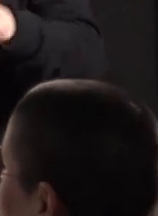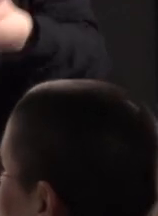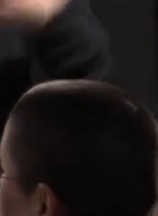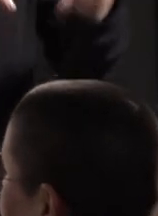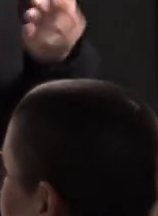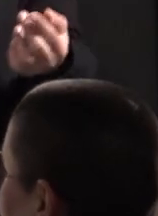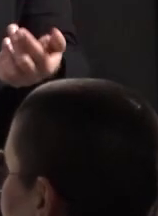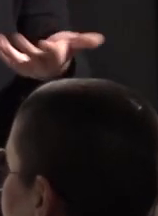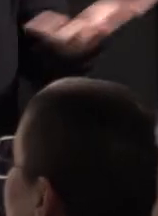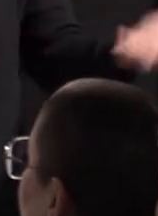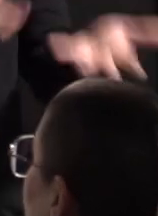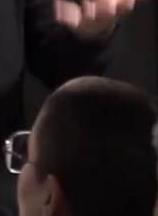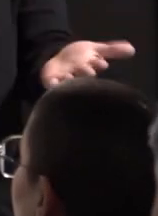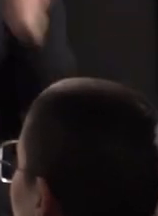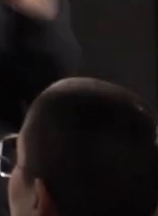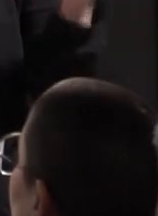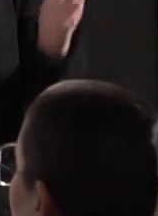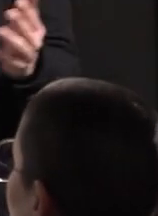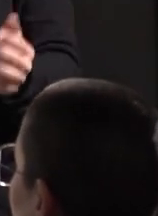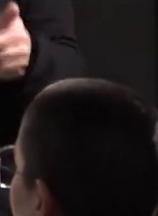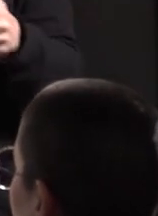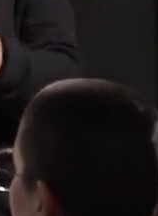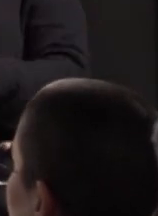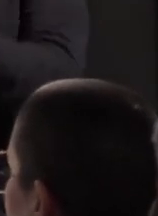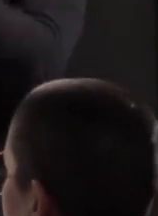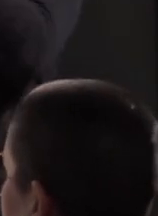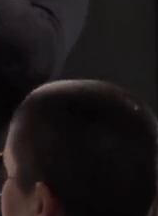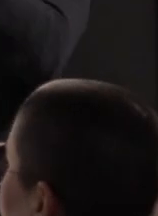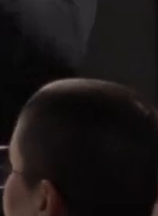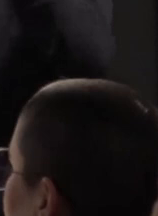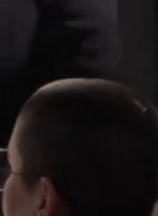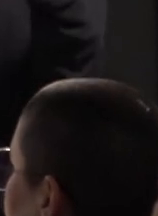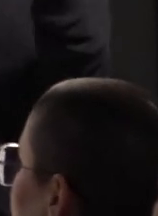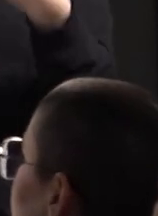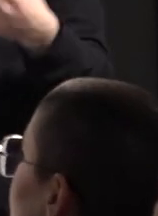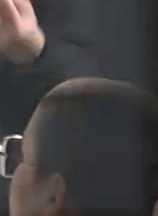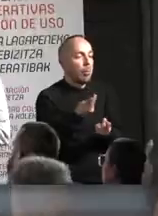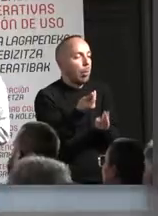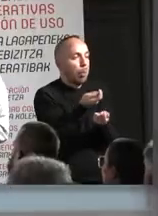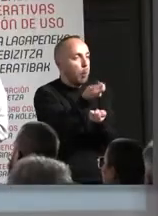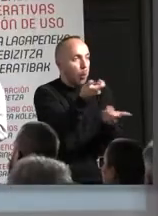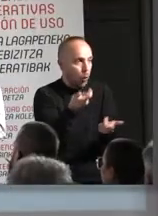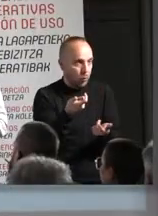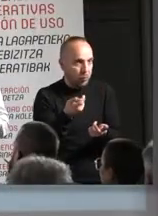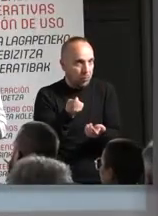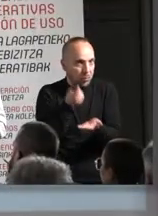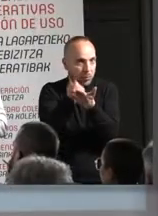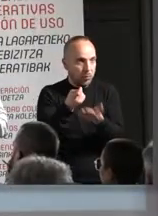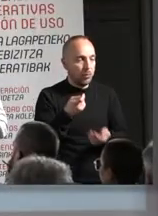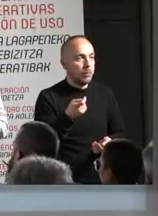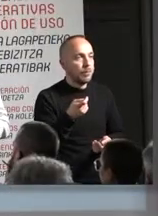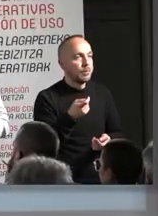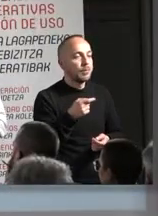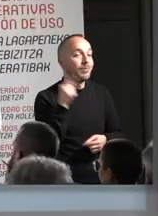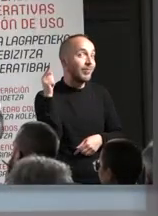simbólico. Hay un precio de canon, después lo explicaré, pero es simbólico. También es verdad que allí la repercusión de los suelos es